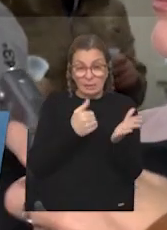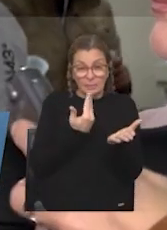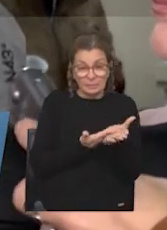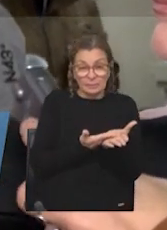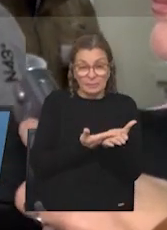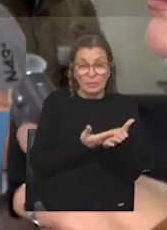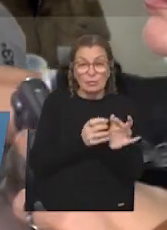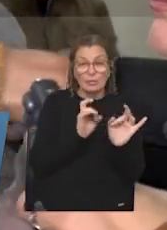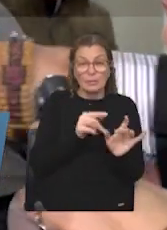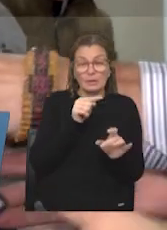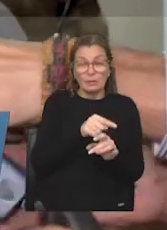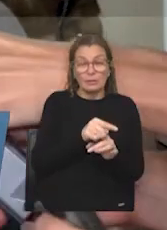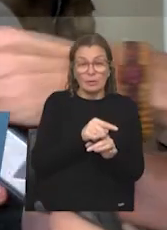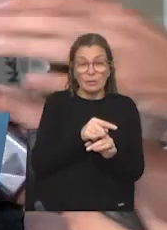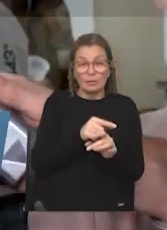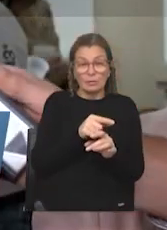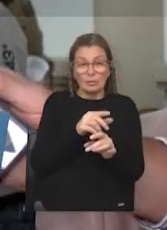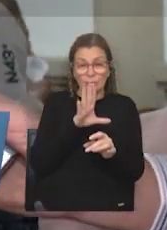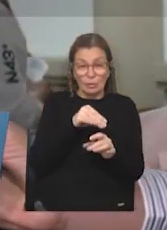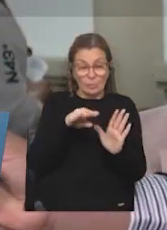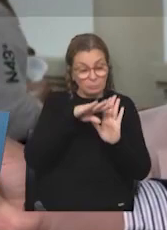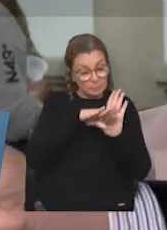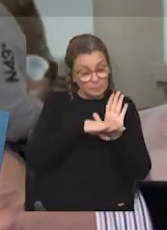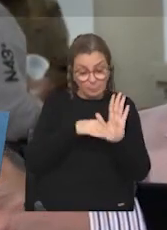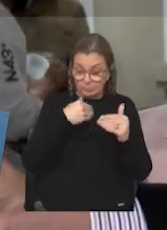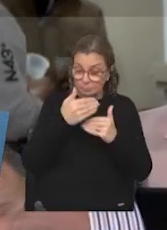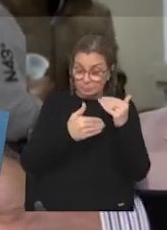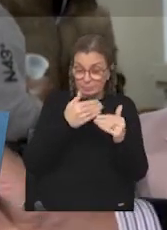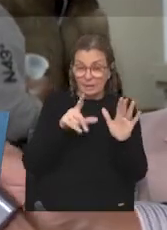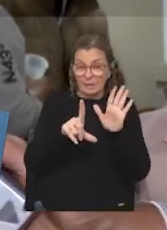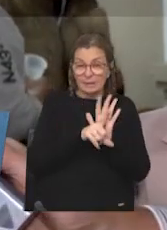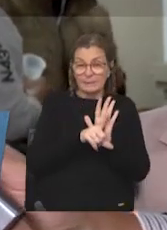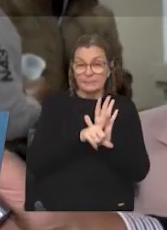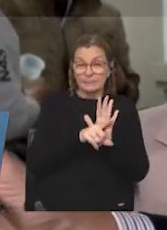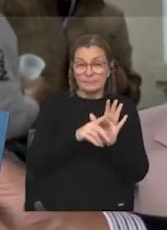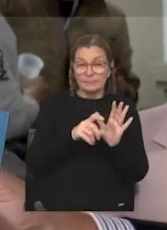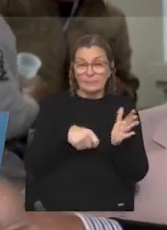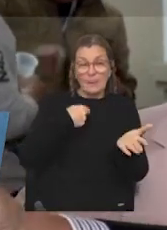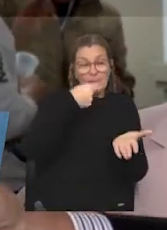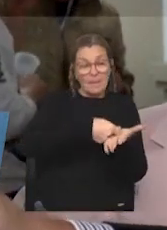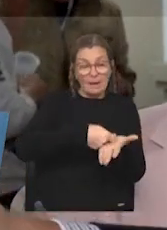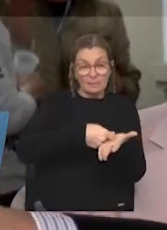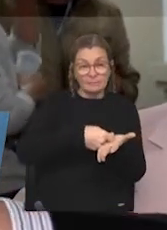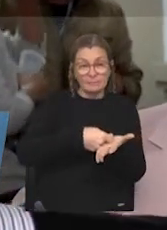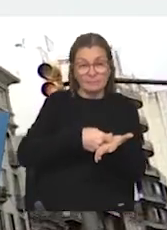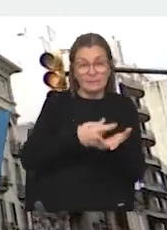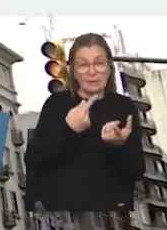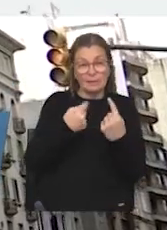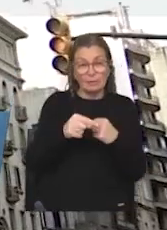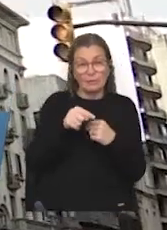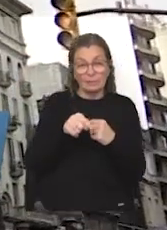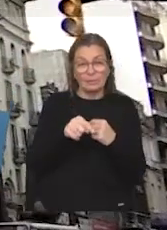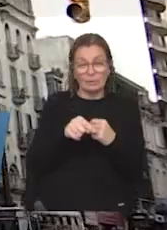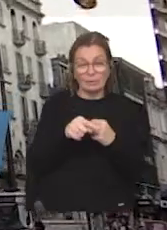y solo con eso o sea solo con eso solo cumpliendo con todo ese procedimiento legal se liberan los pagos entonces para